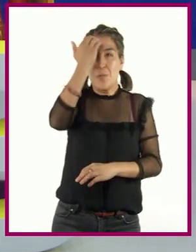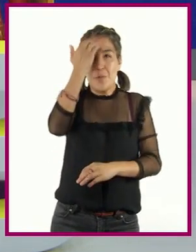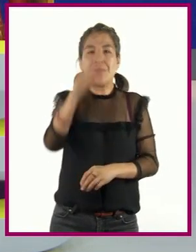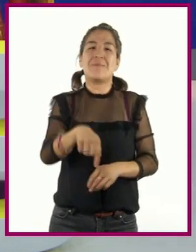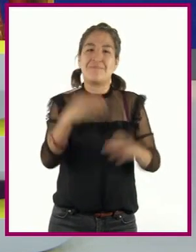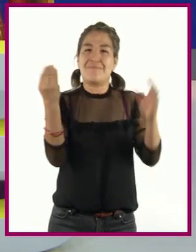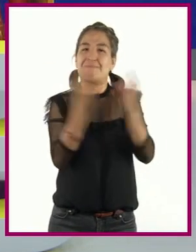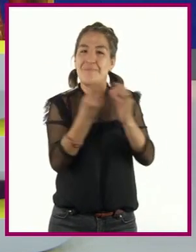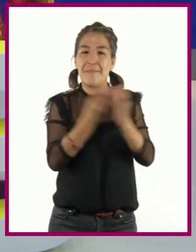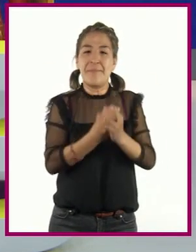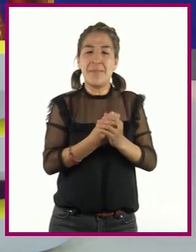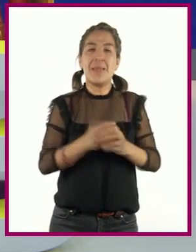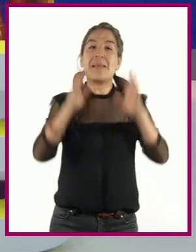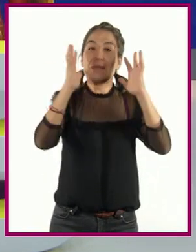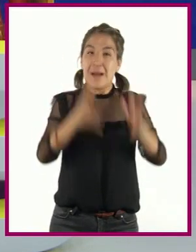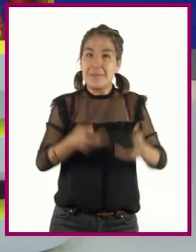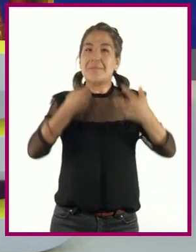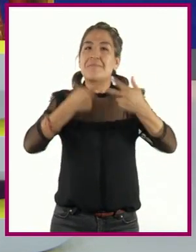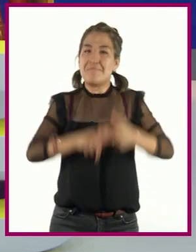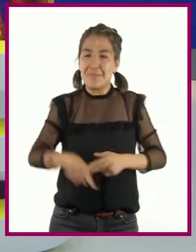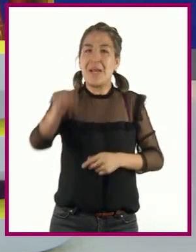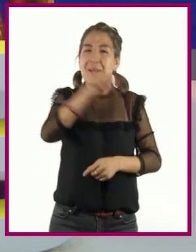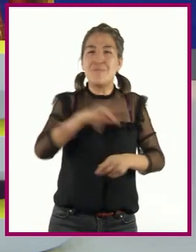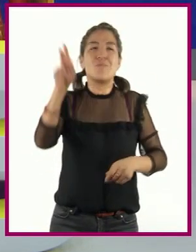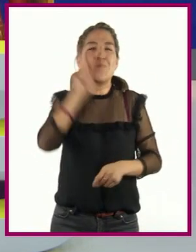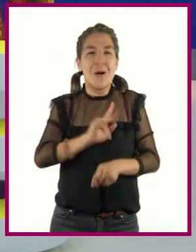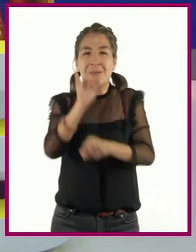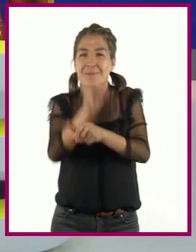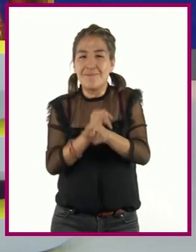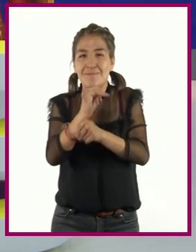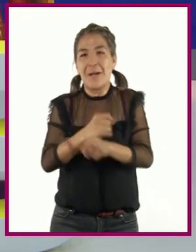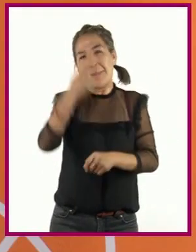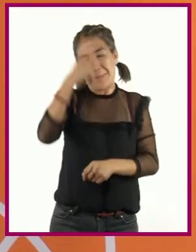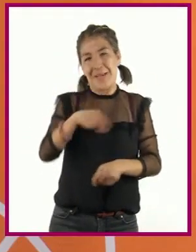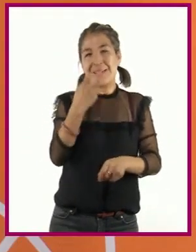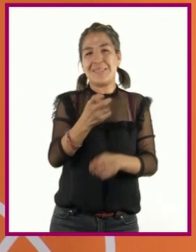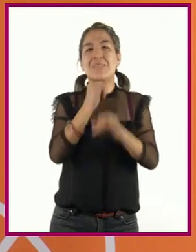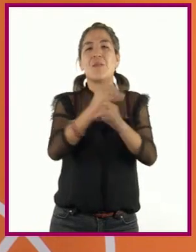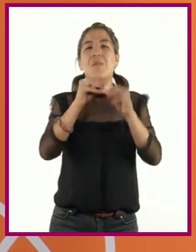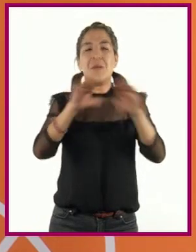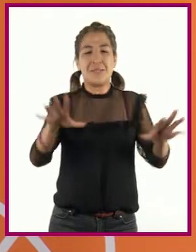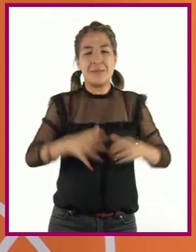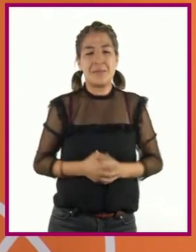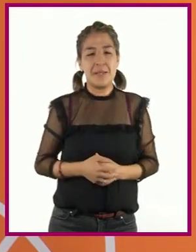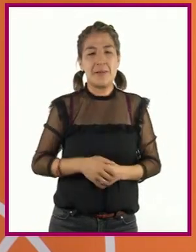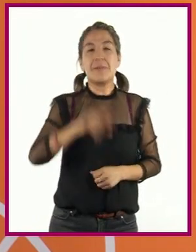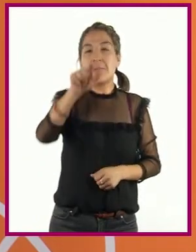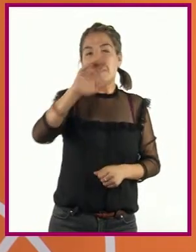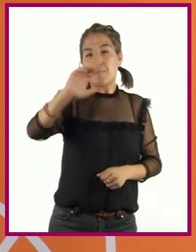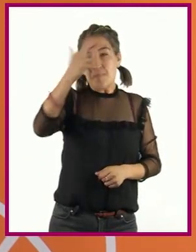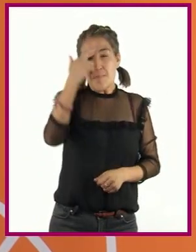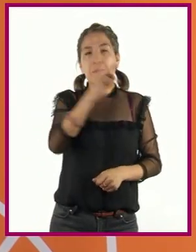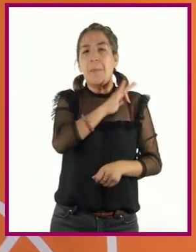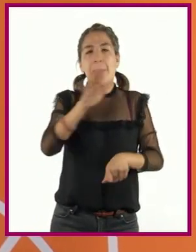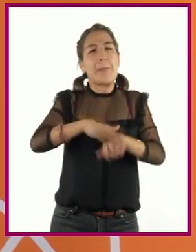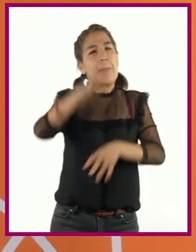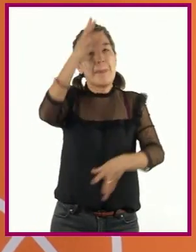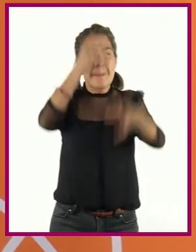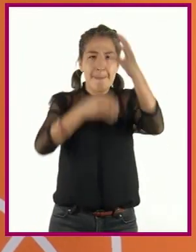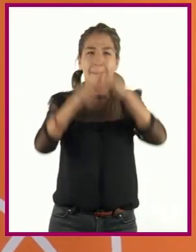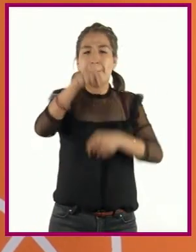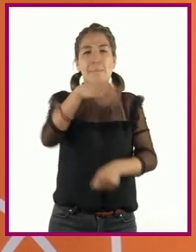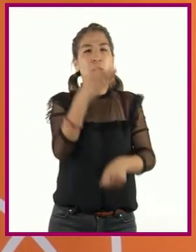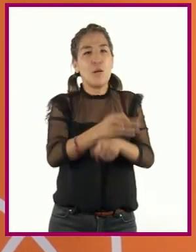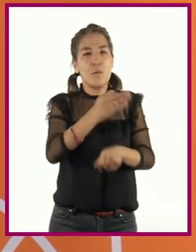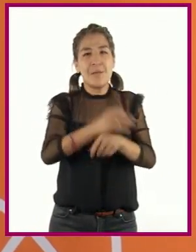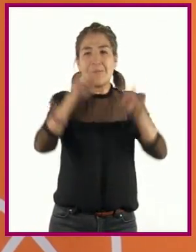sesión. Así que manos a la obra y a explorar en el mundo de la información. Recuerden que para apoyarse y reforzar el conocimiento